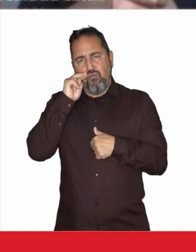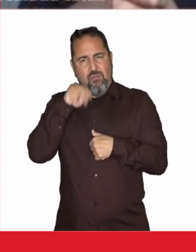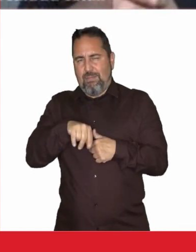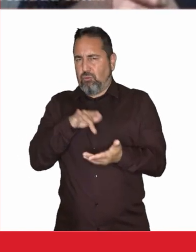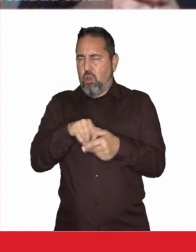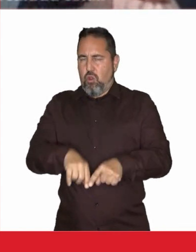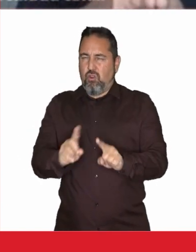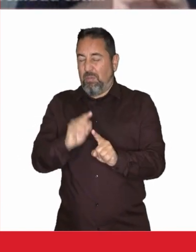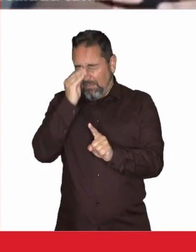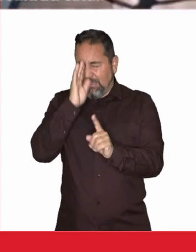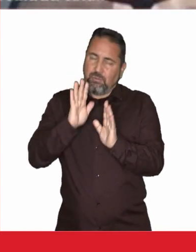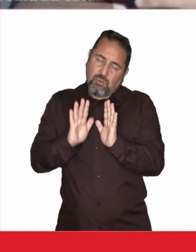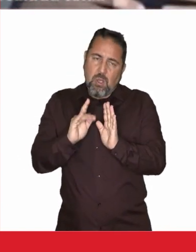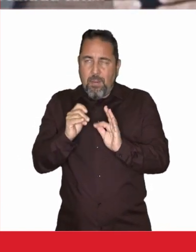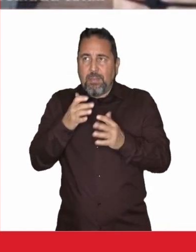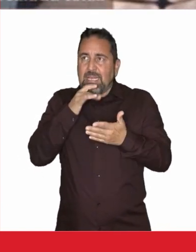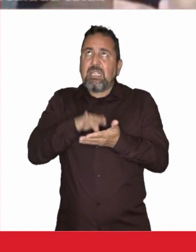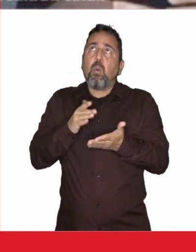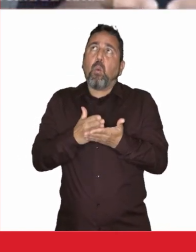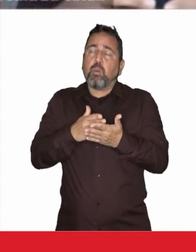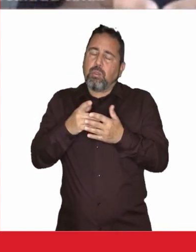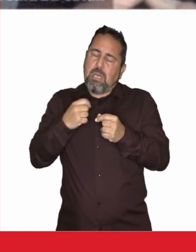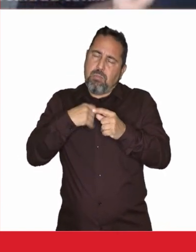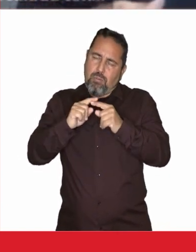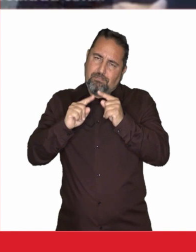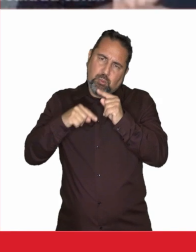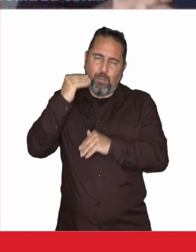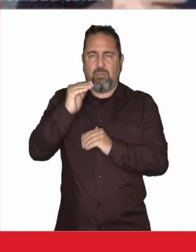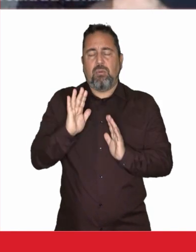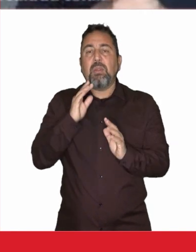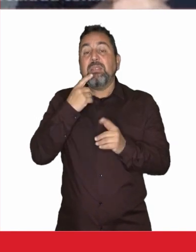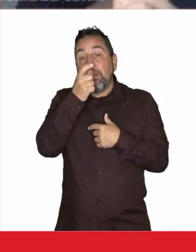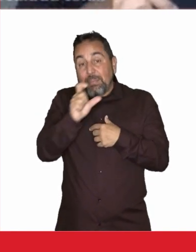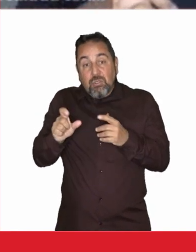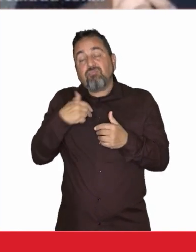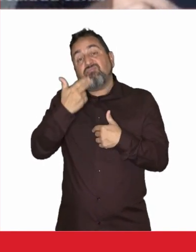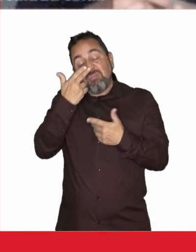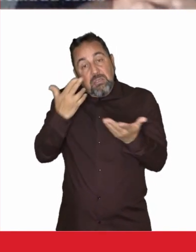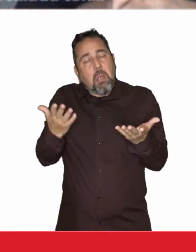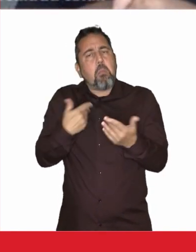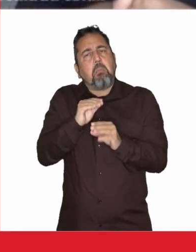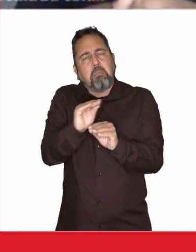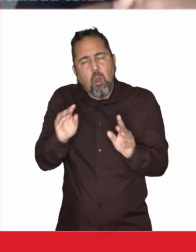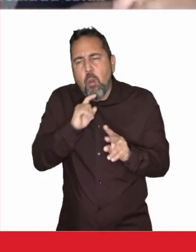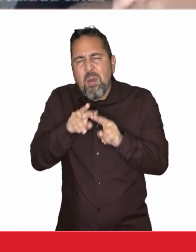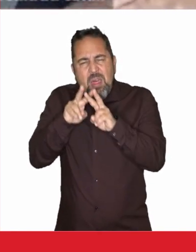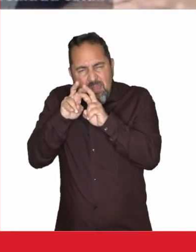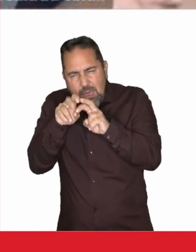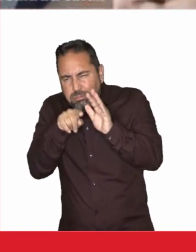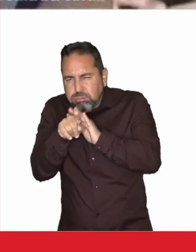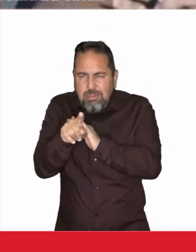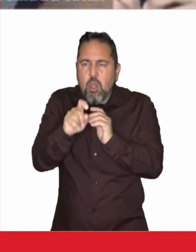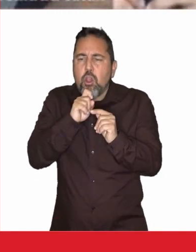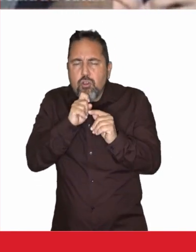no la vamos a ver hoy, porque digamos que consideramos que se escapa un poco al alcance de este curso, y os invitamos a las personas que estéis